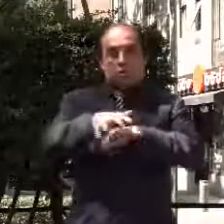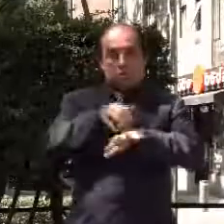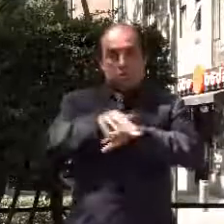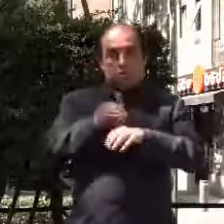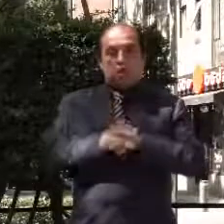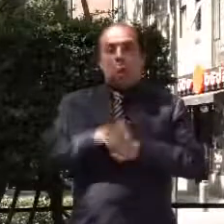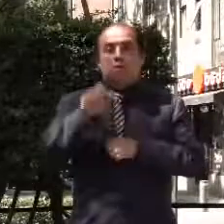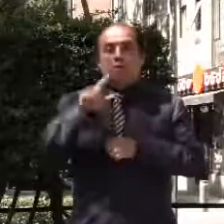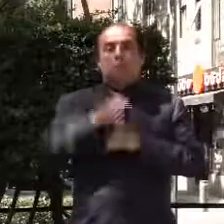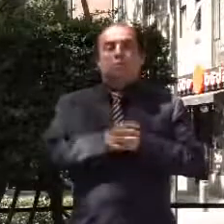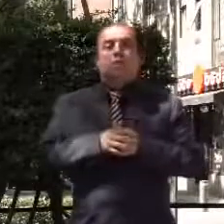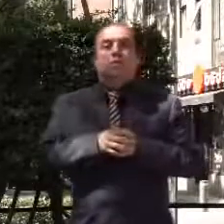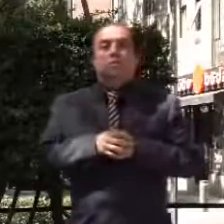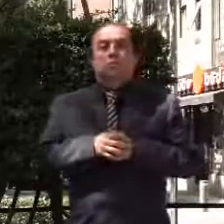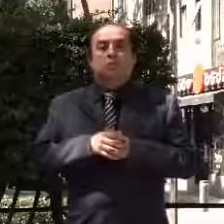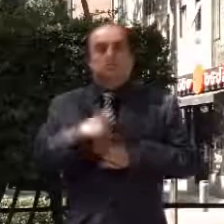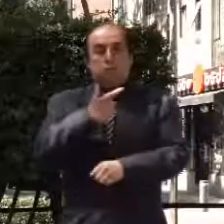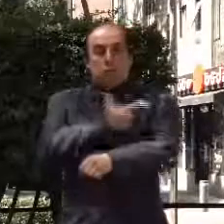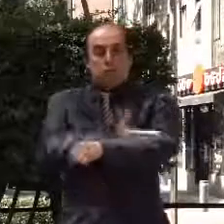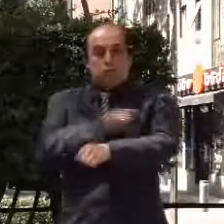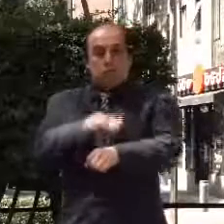Gustavo Amadero. Entonces,